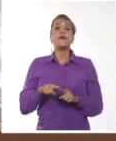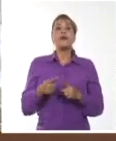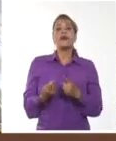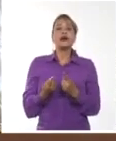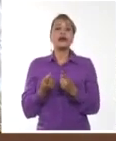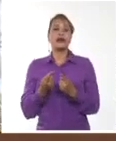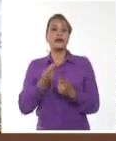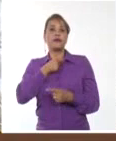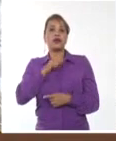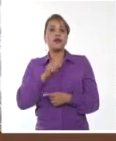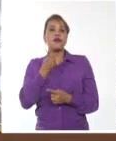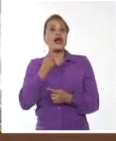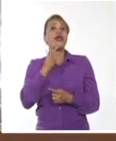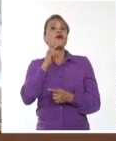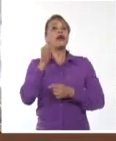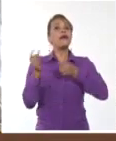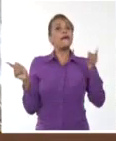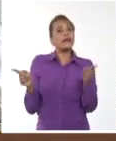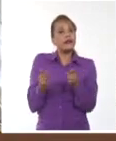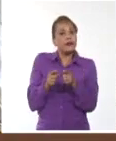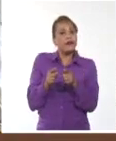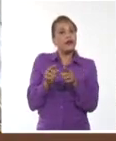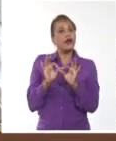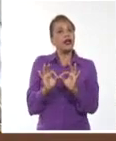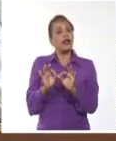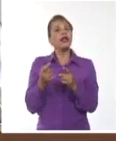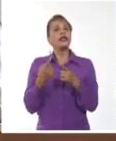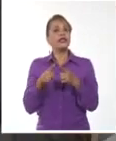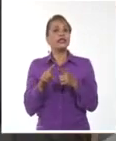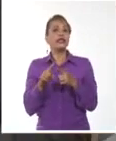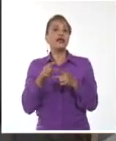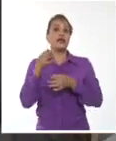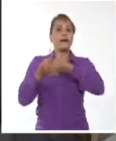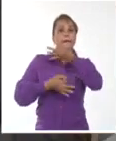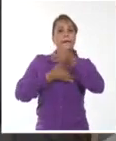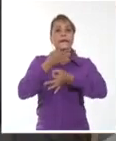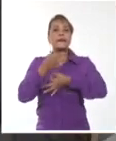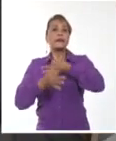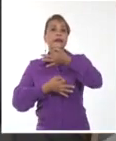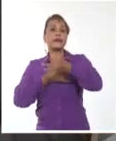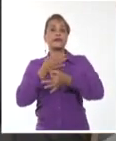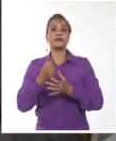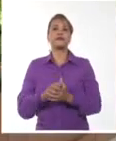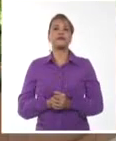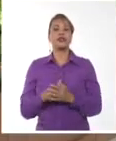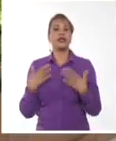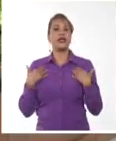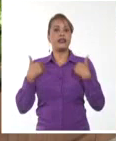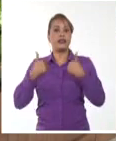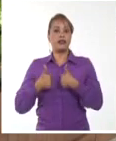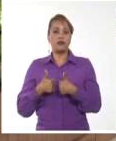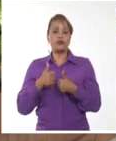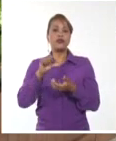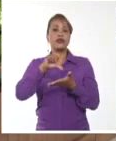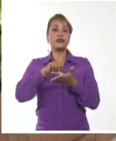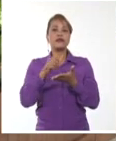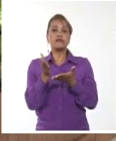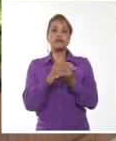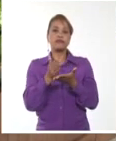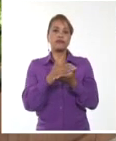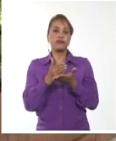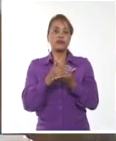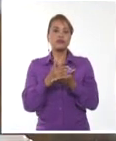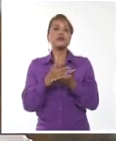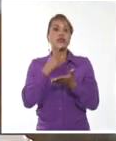es simplificar y otra es sintetizar. El director del Centro de Estudios Fidel Castro Ruz, René González